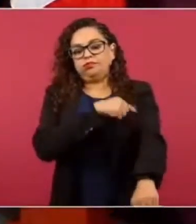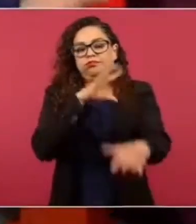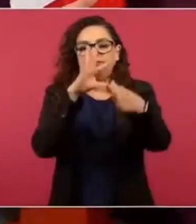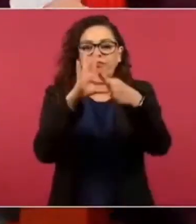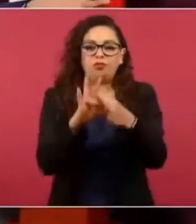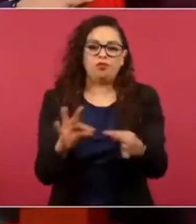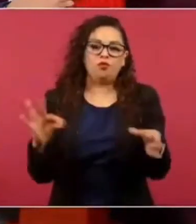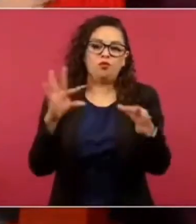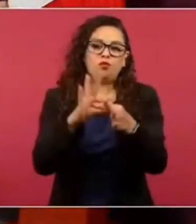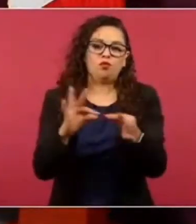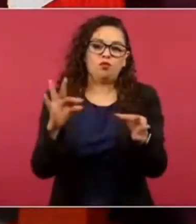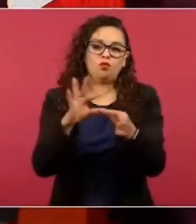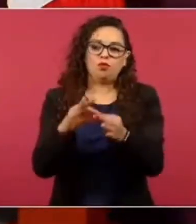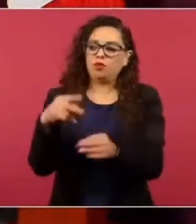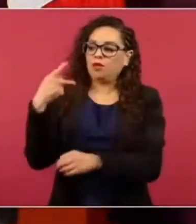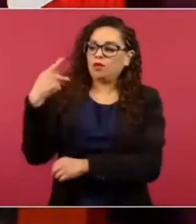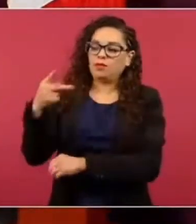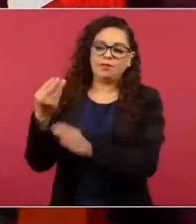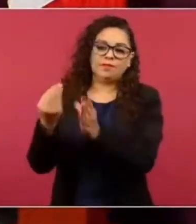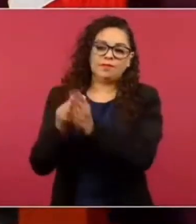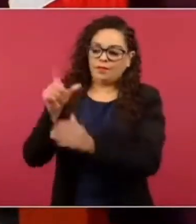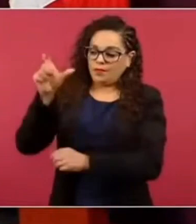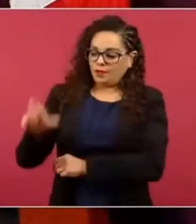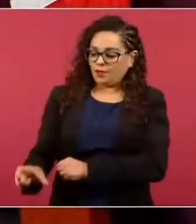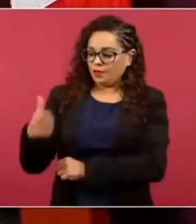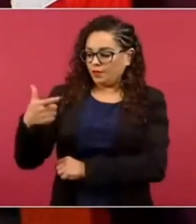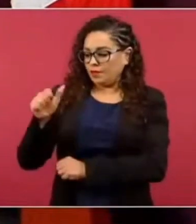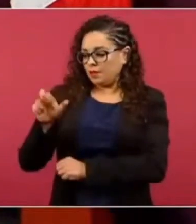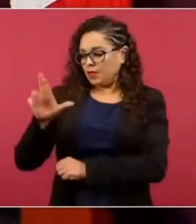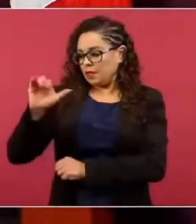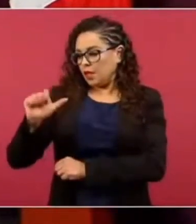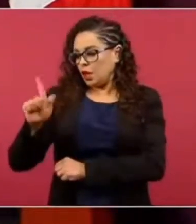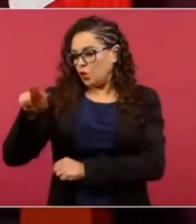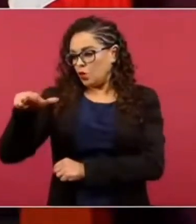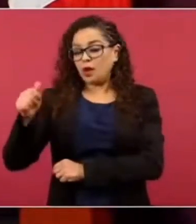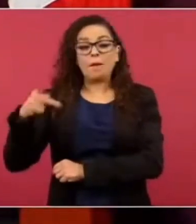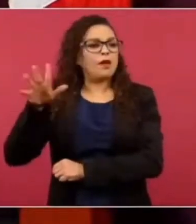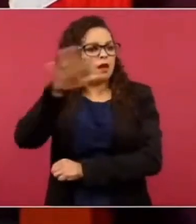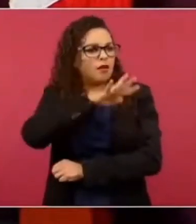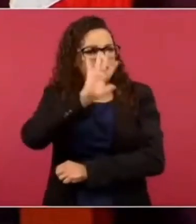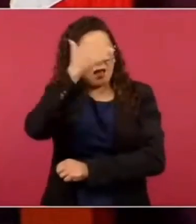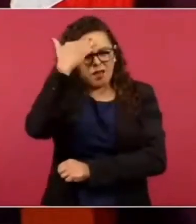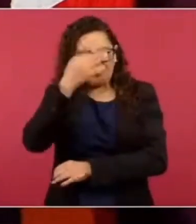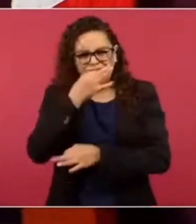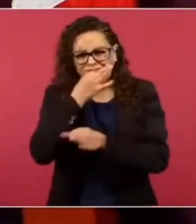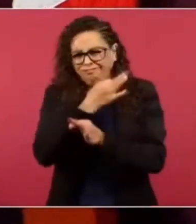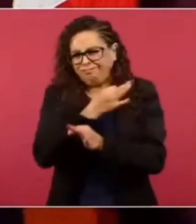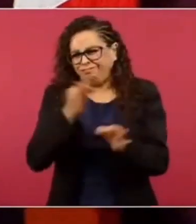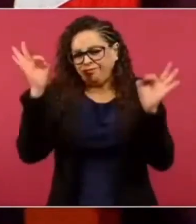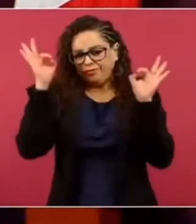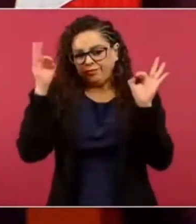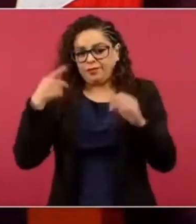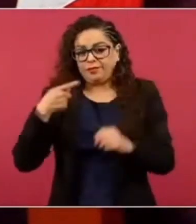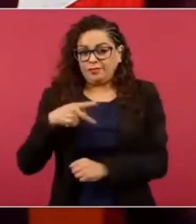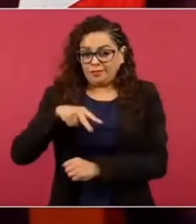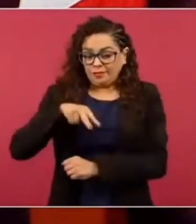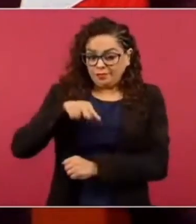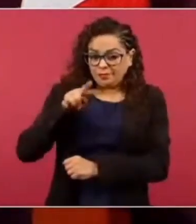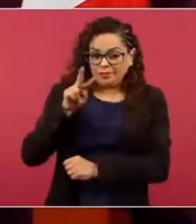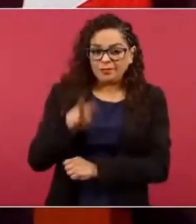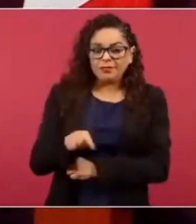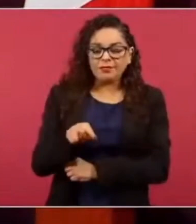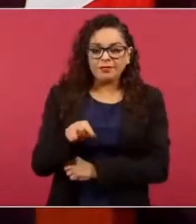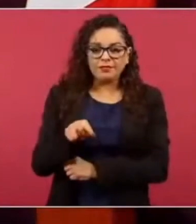es de dominio público, a lo de García Luna. Y se me hace muy ramplón, por